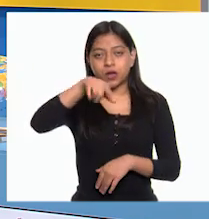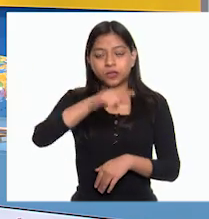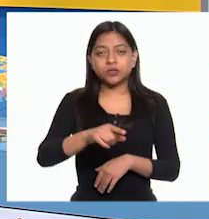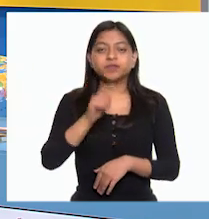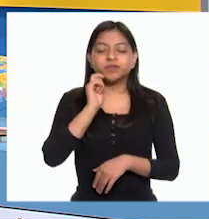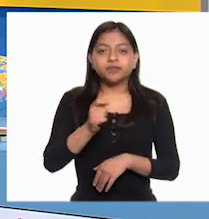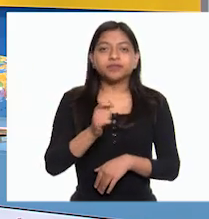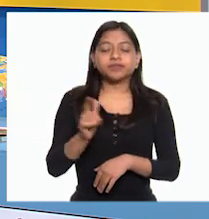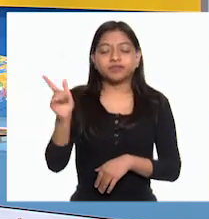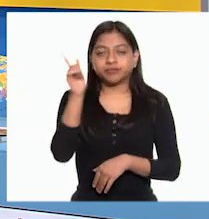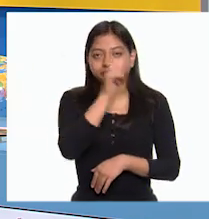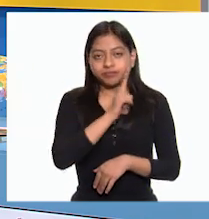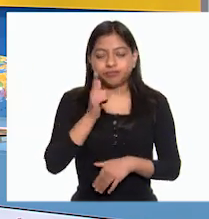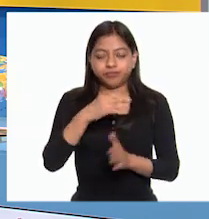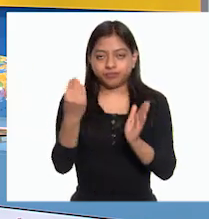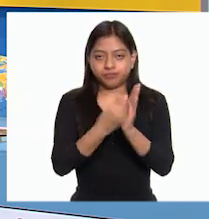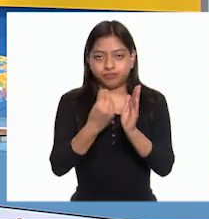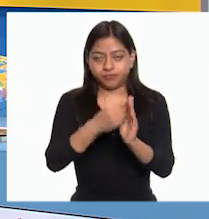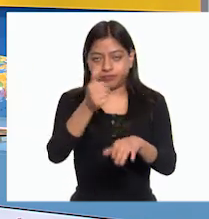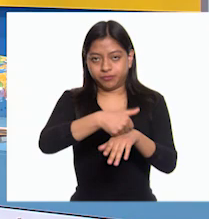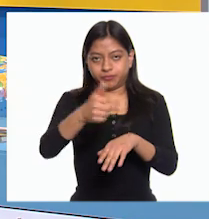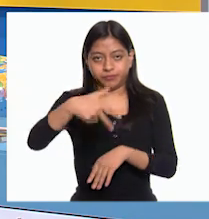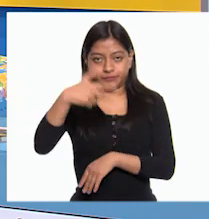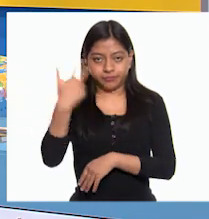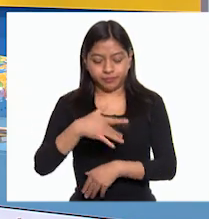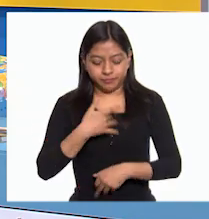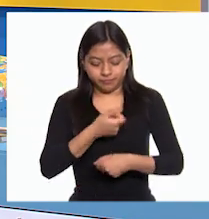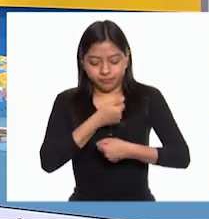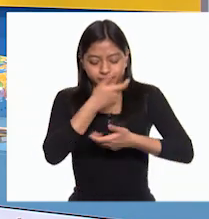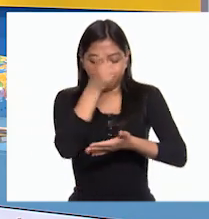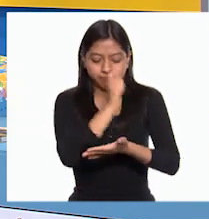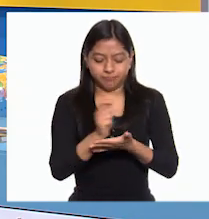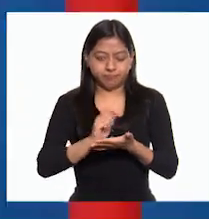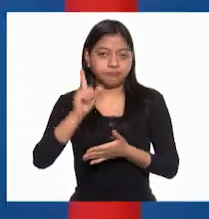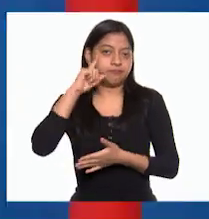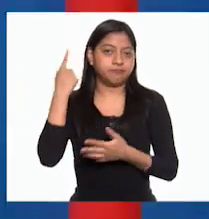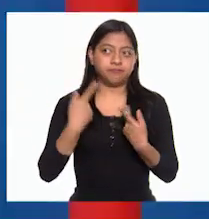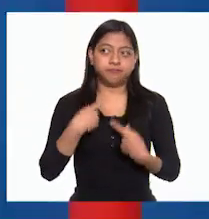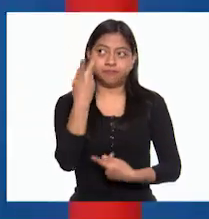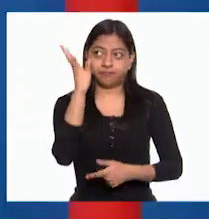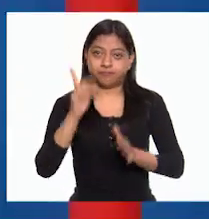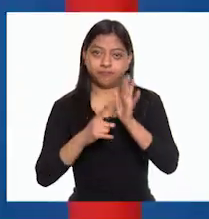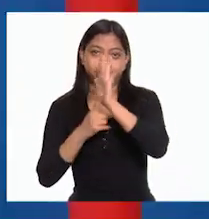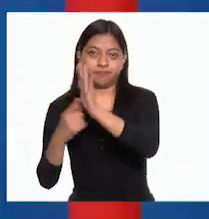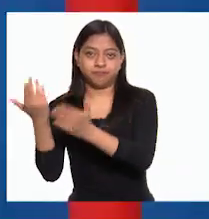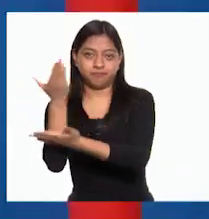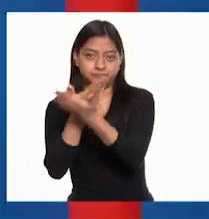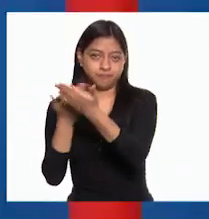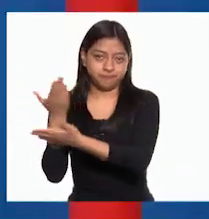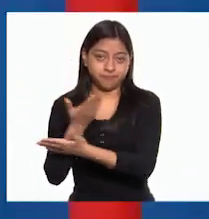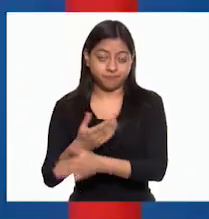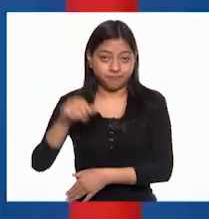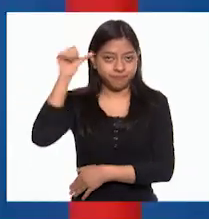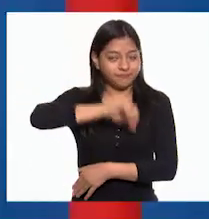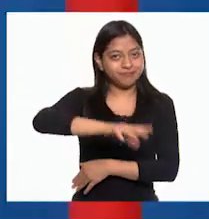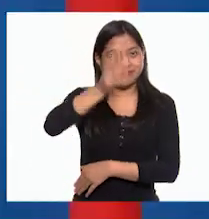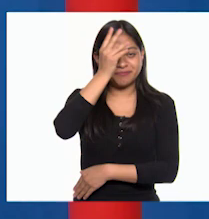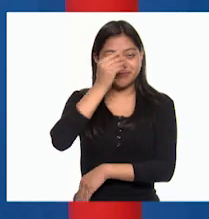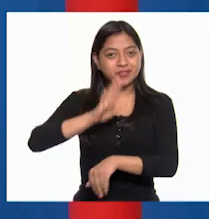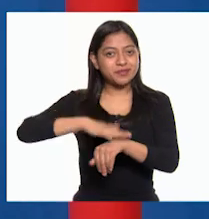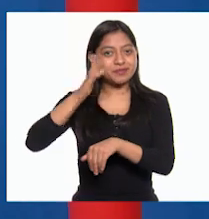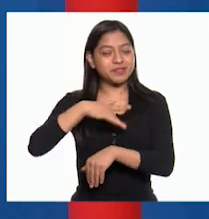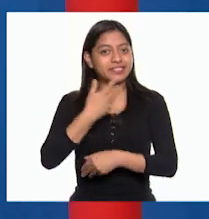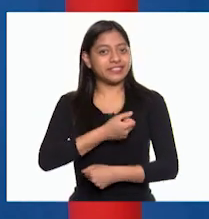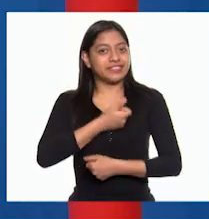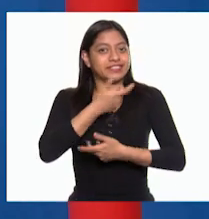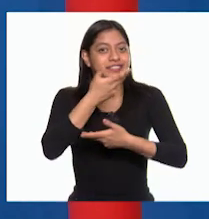del lenguaje 13, escribir poemas para compartir. Y qué bueno que sigamos ahondando en el conocimiento de la poesía,